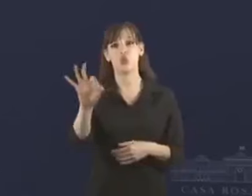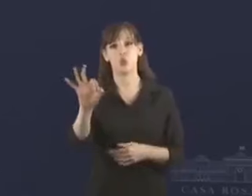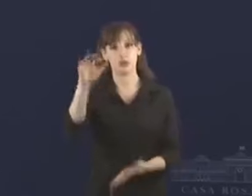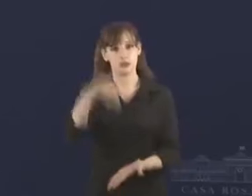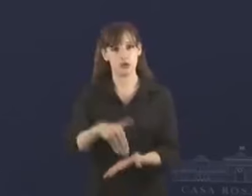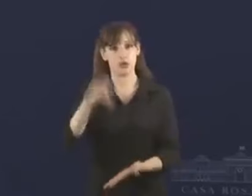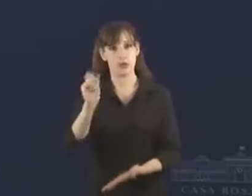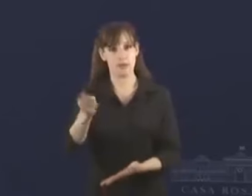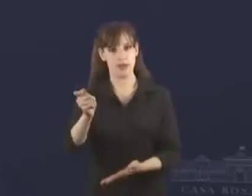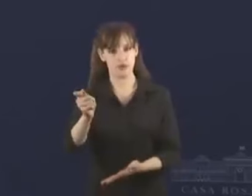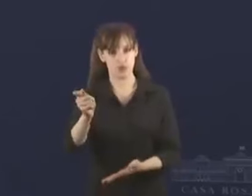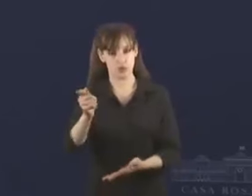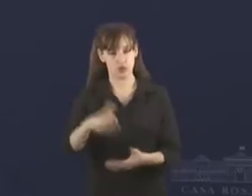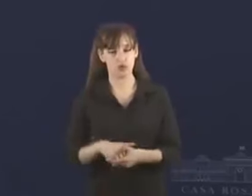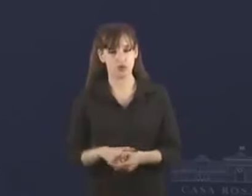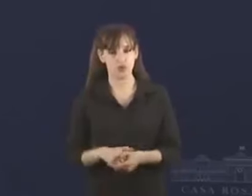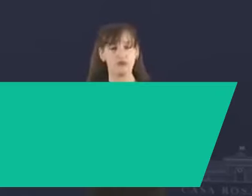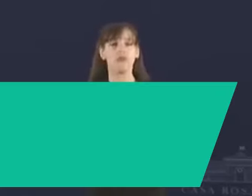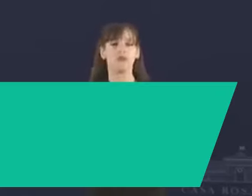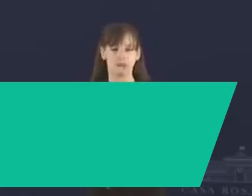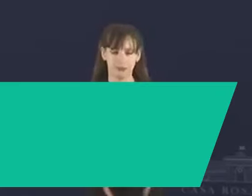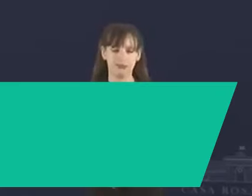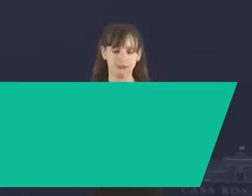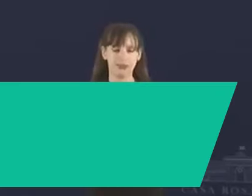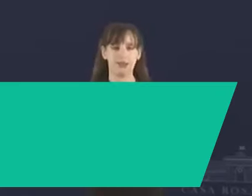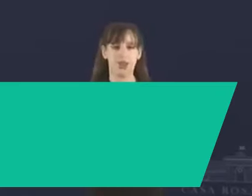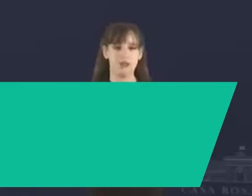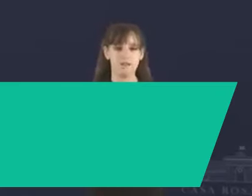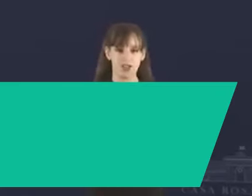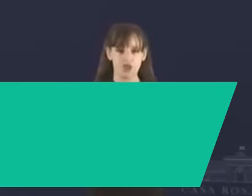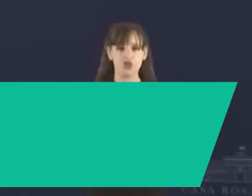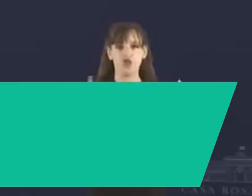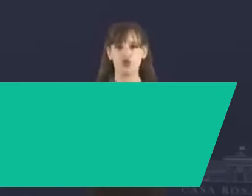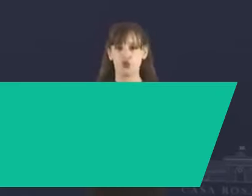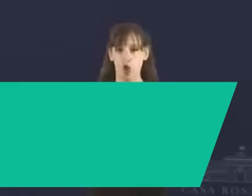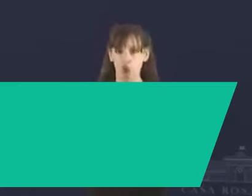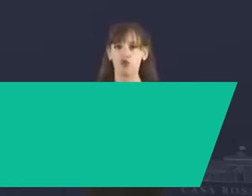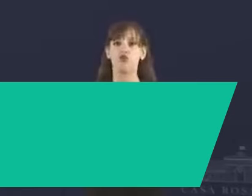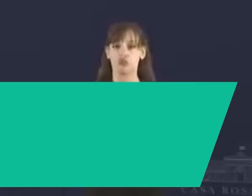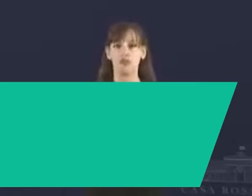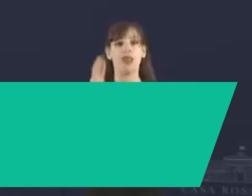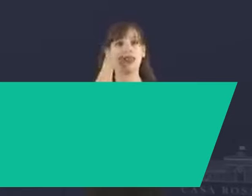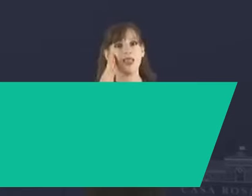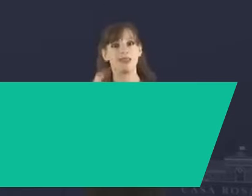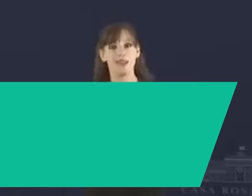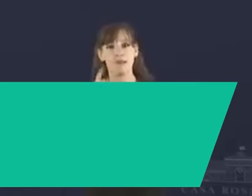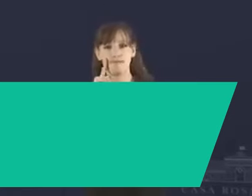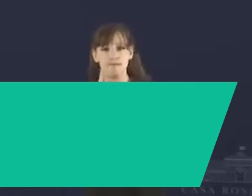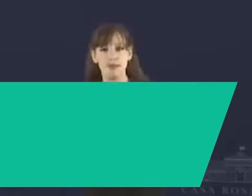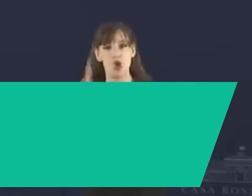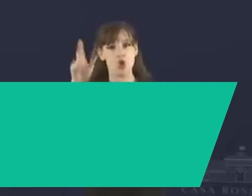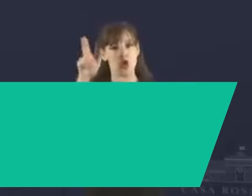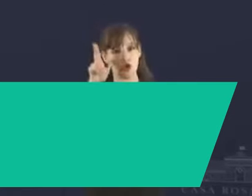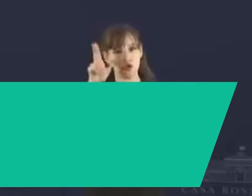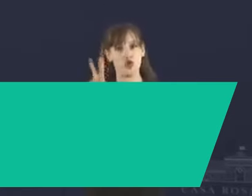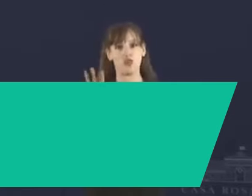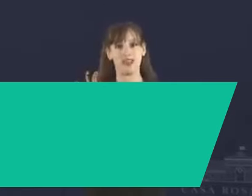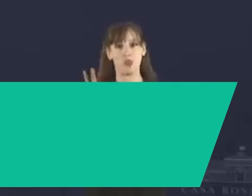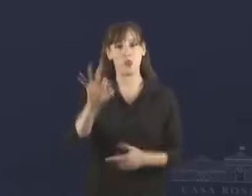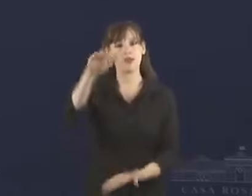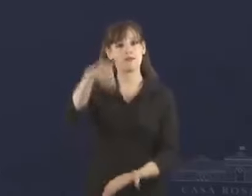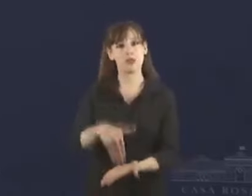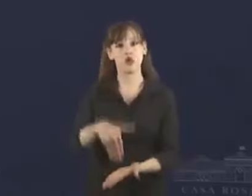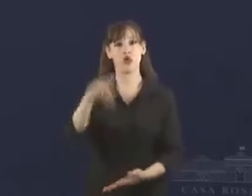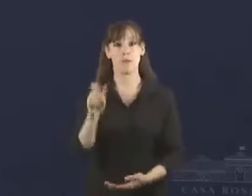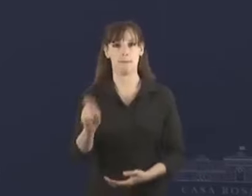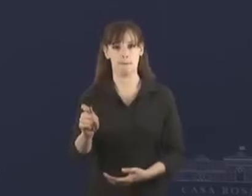a haber un recorte en bienes de consumo y servicios equivalente a como les decía 16850 millones de